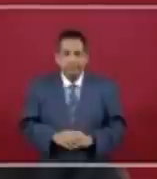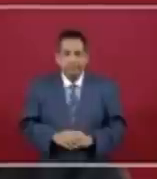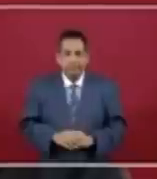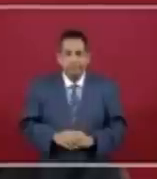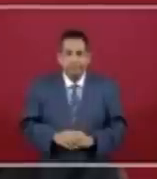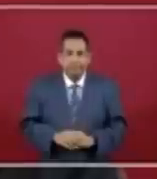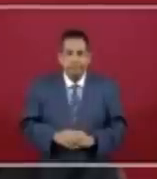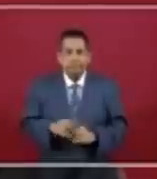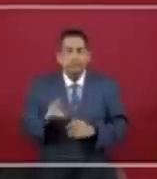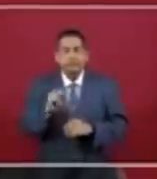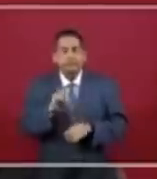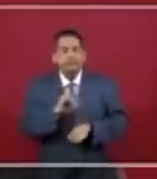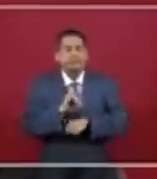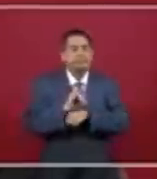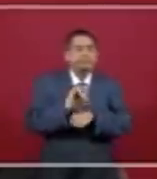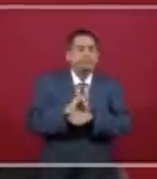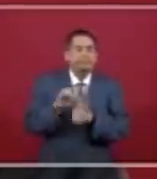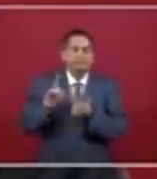simular,